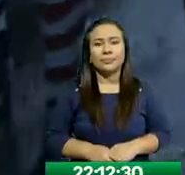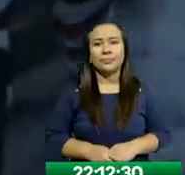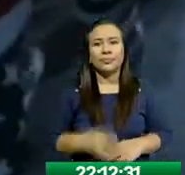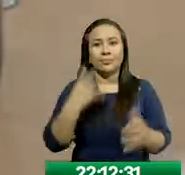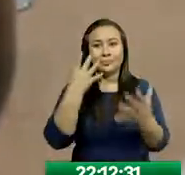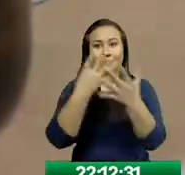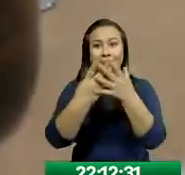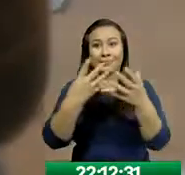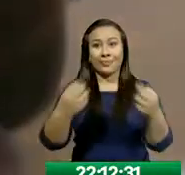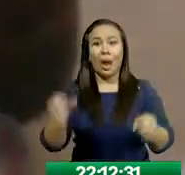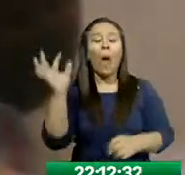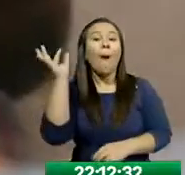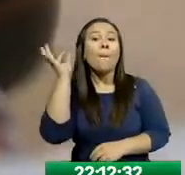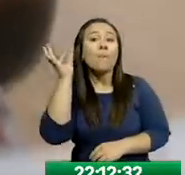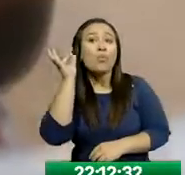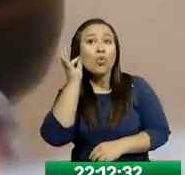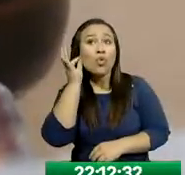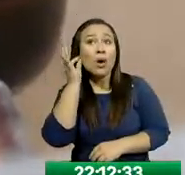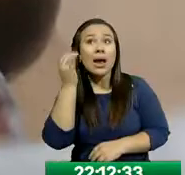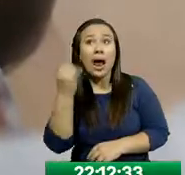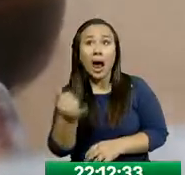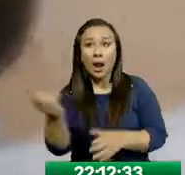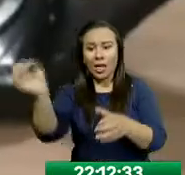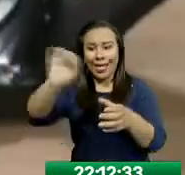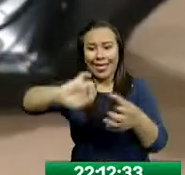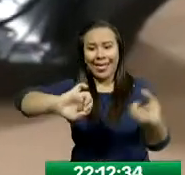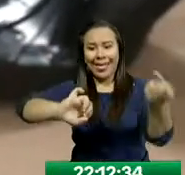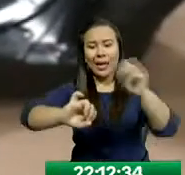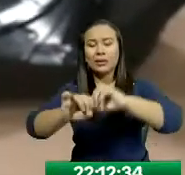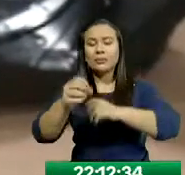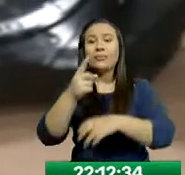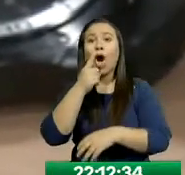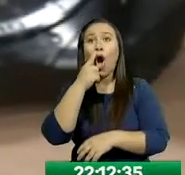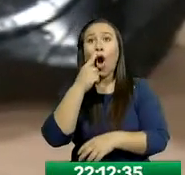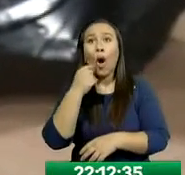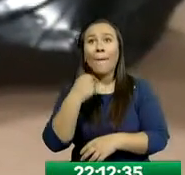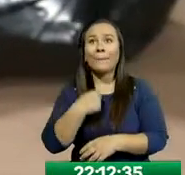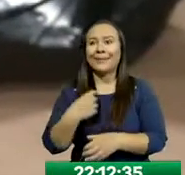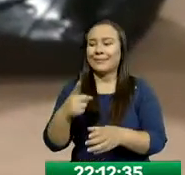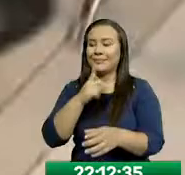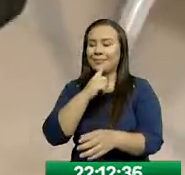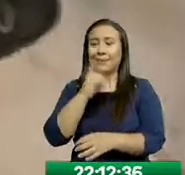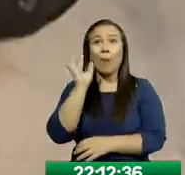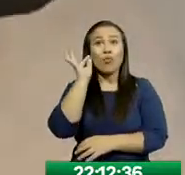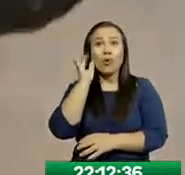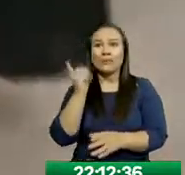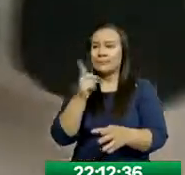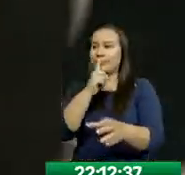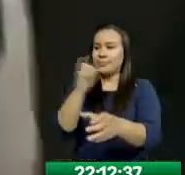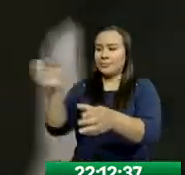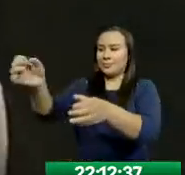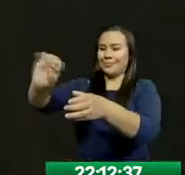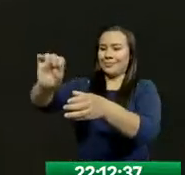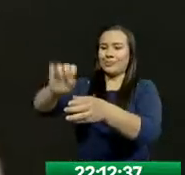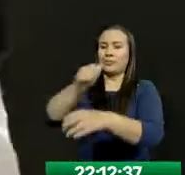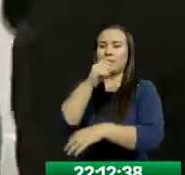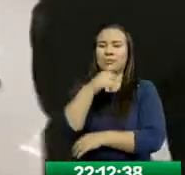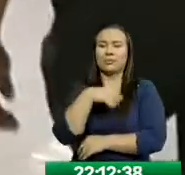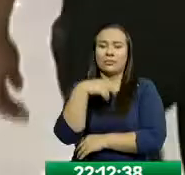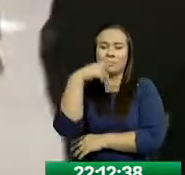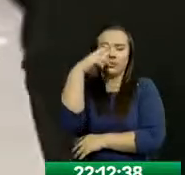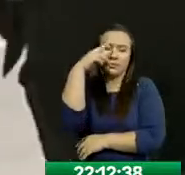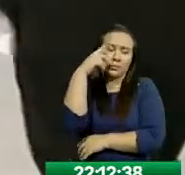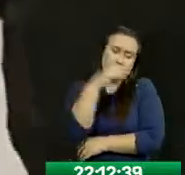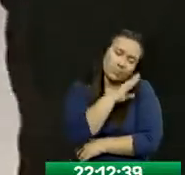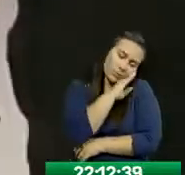Las mujeres habrían escopolaminado y despojado de sus pertenencias a varios hombres. El robo se produjo